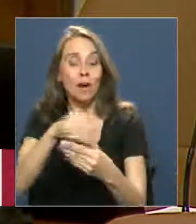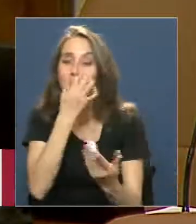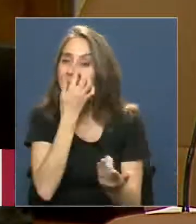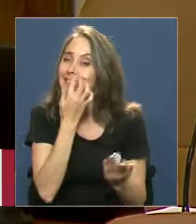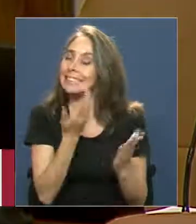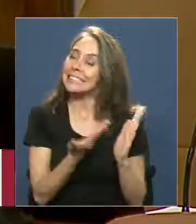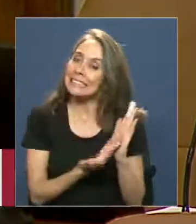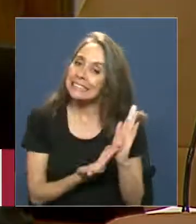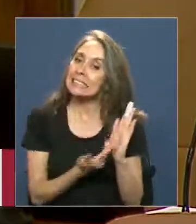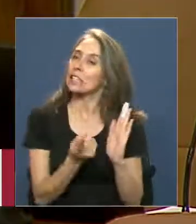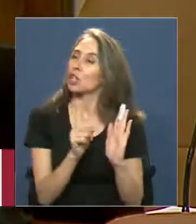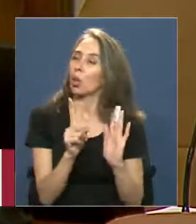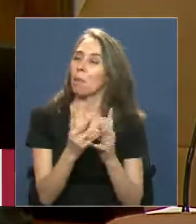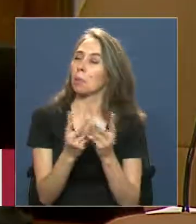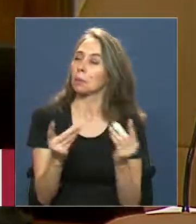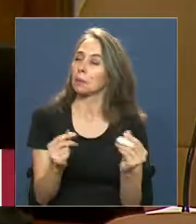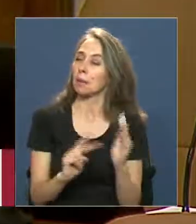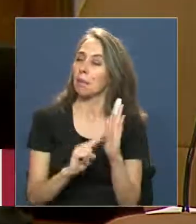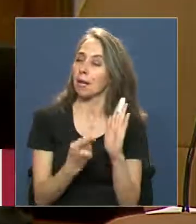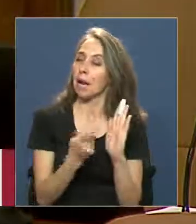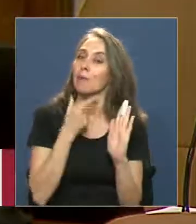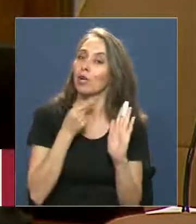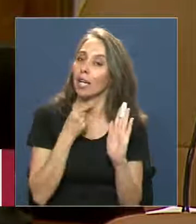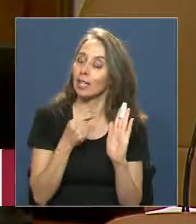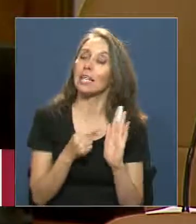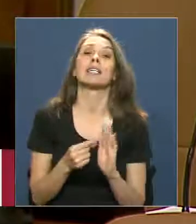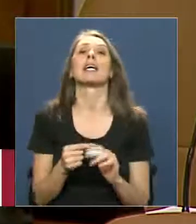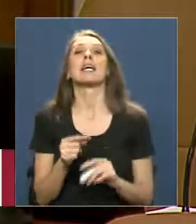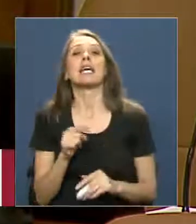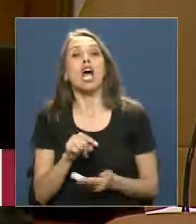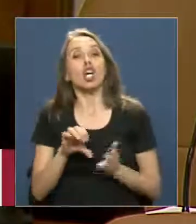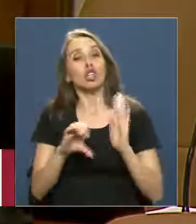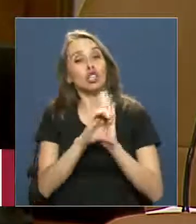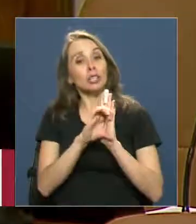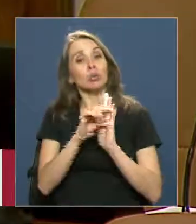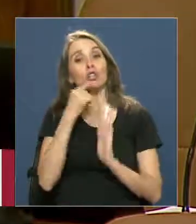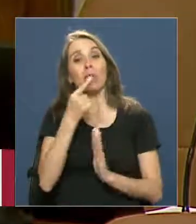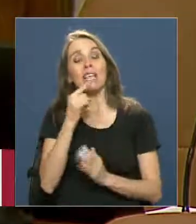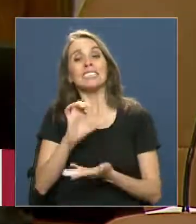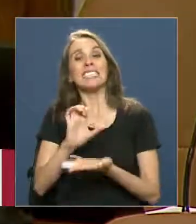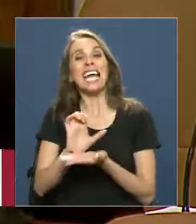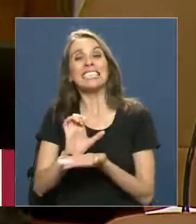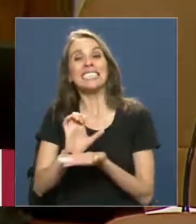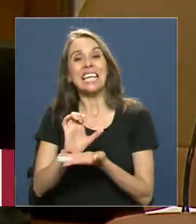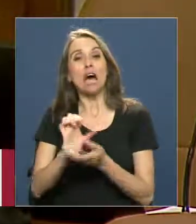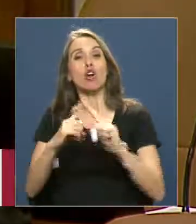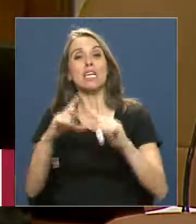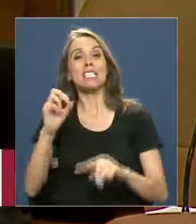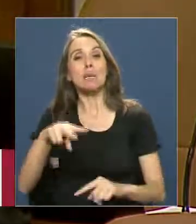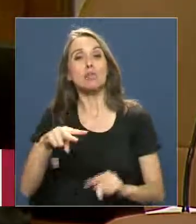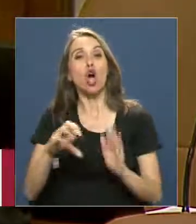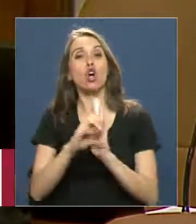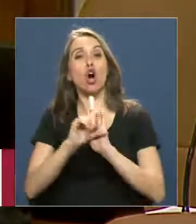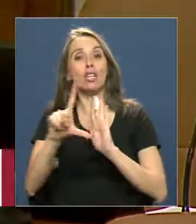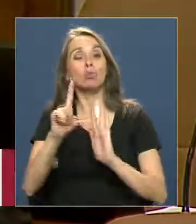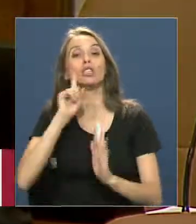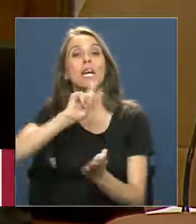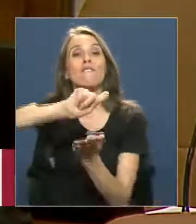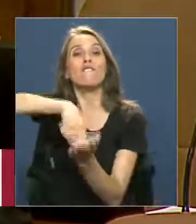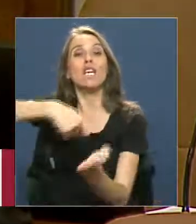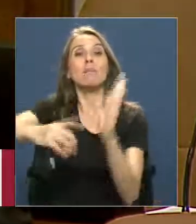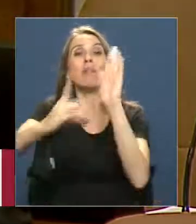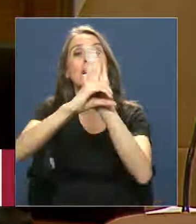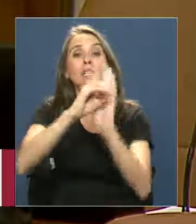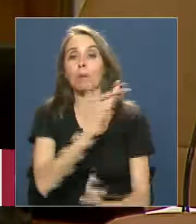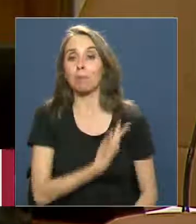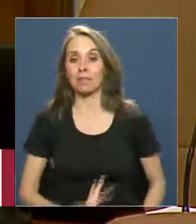cambio que se pretende hoy día. Los estados de excepción constitucional, por definición, los decreta además el presidente de la República, no la situación